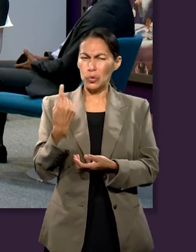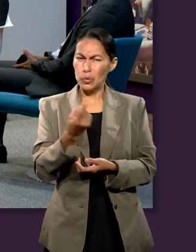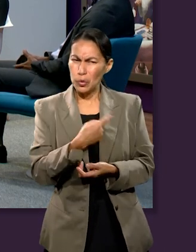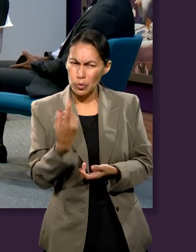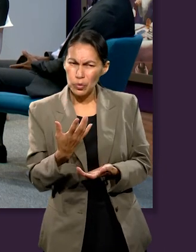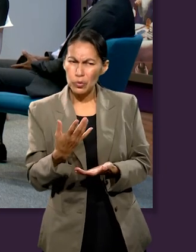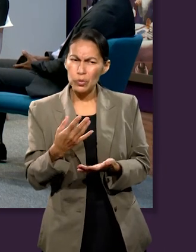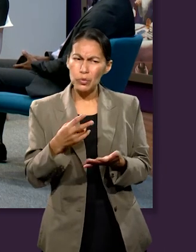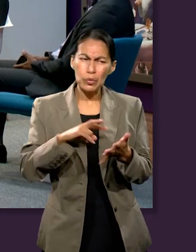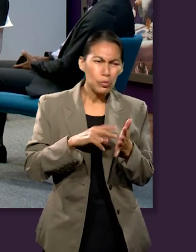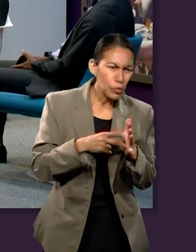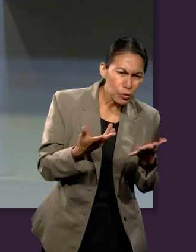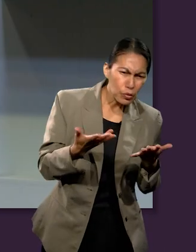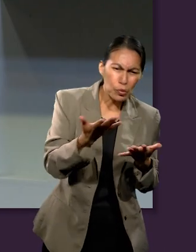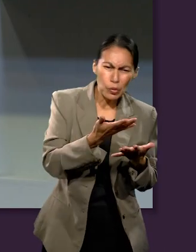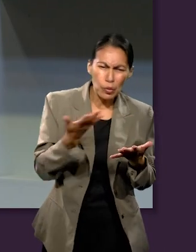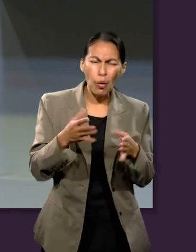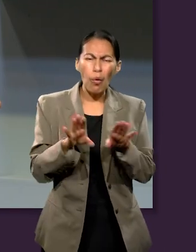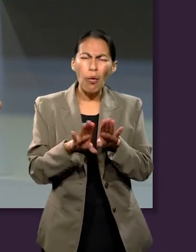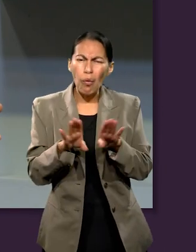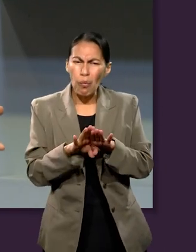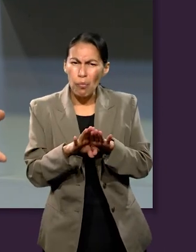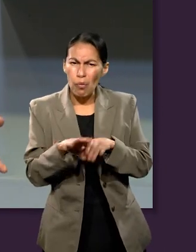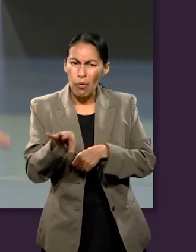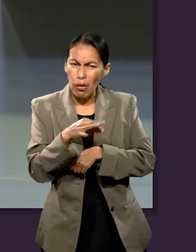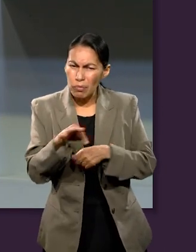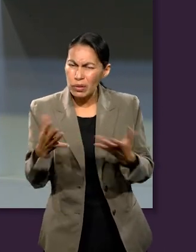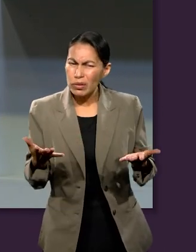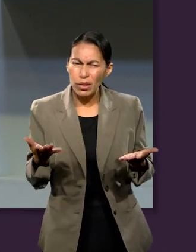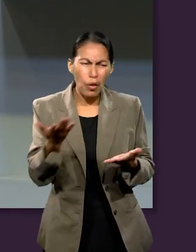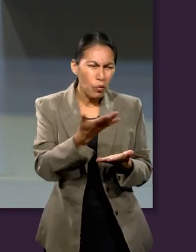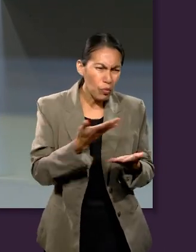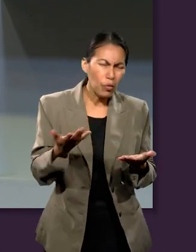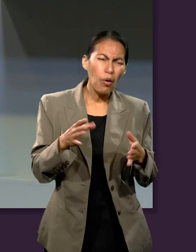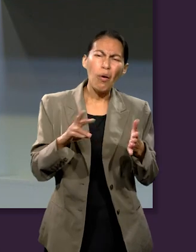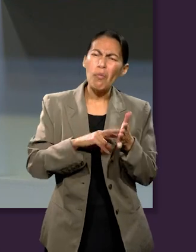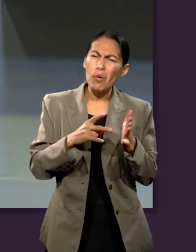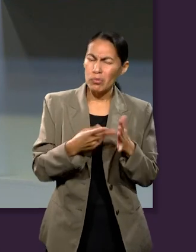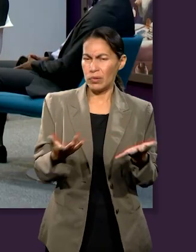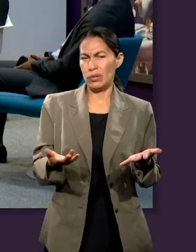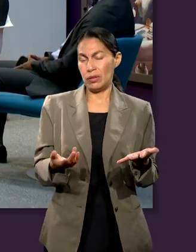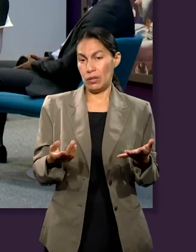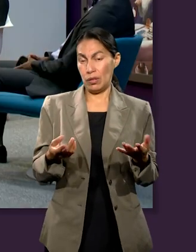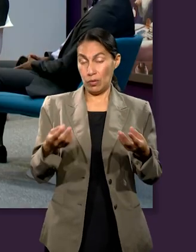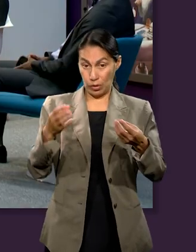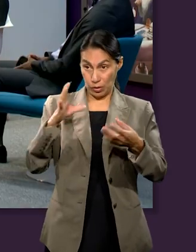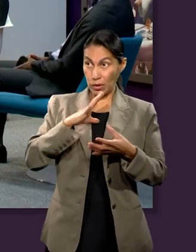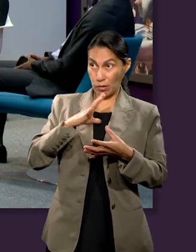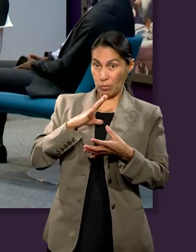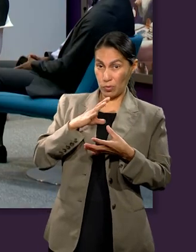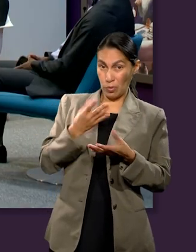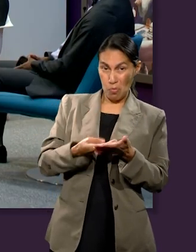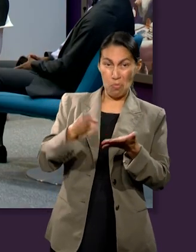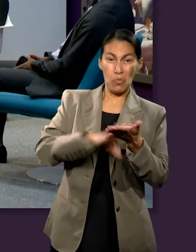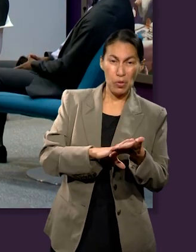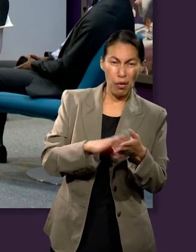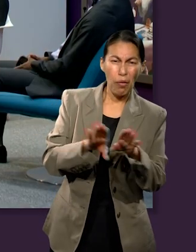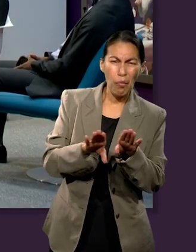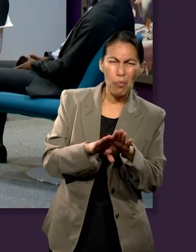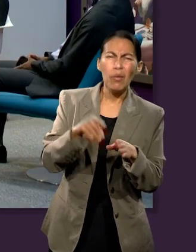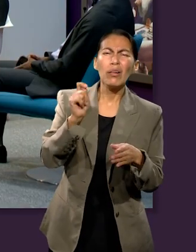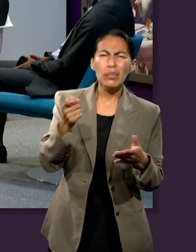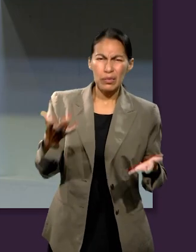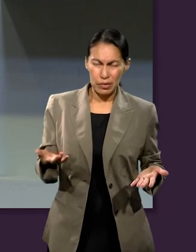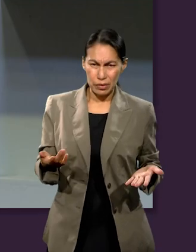somos administradores pero también debemos multiplicar lo que se nos ha otorgado Cómo aplicar